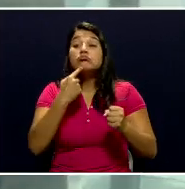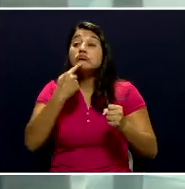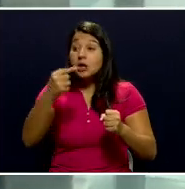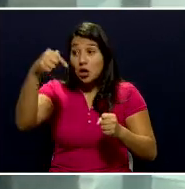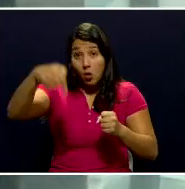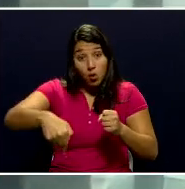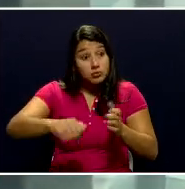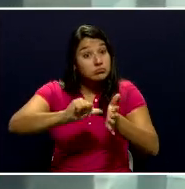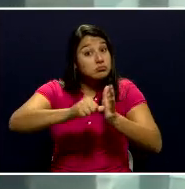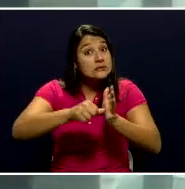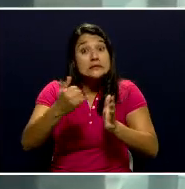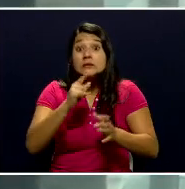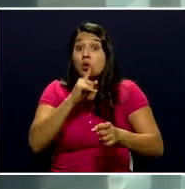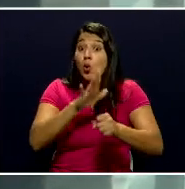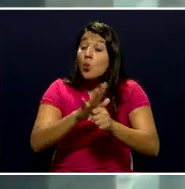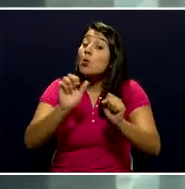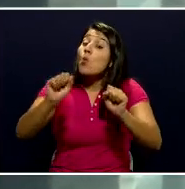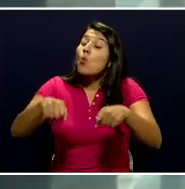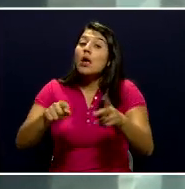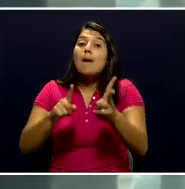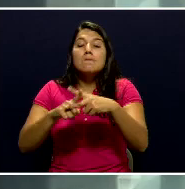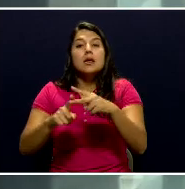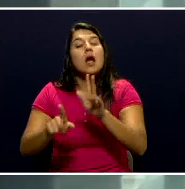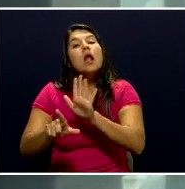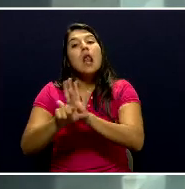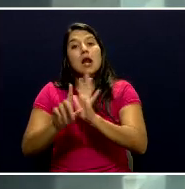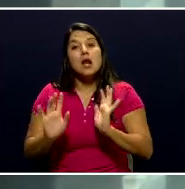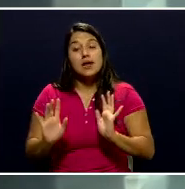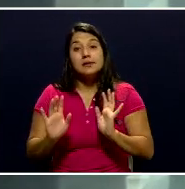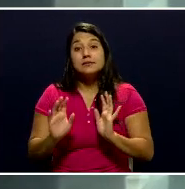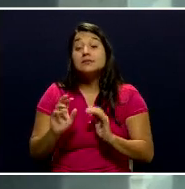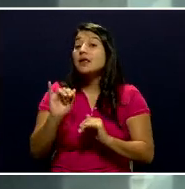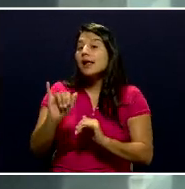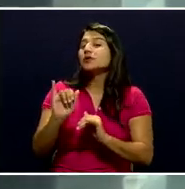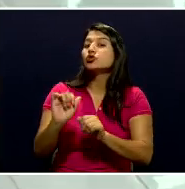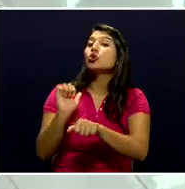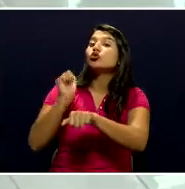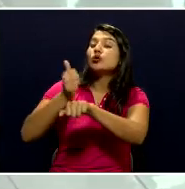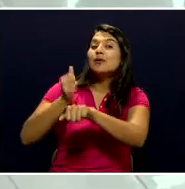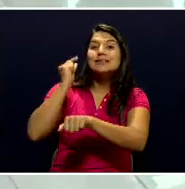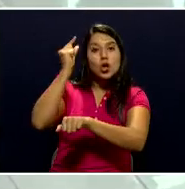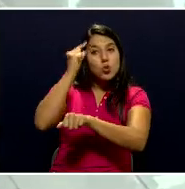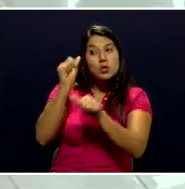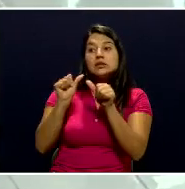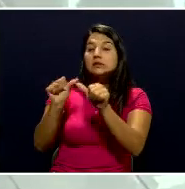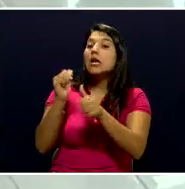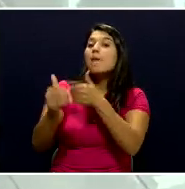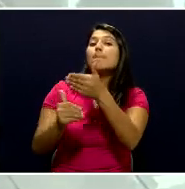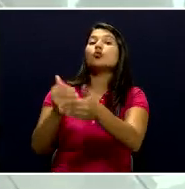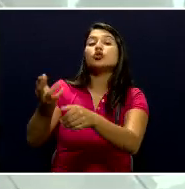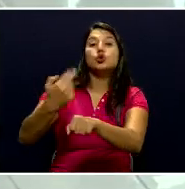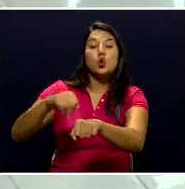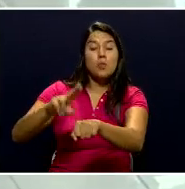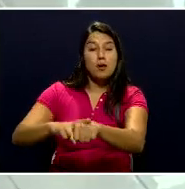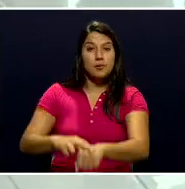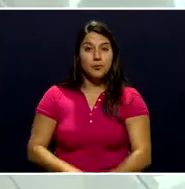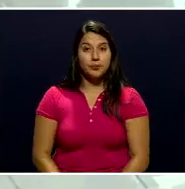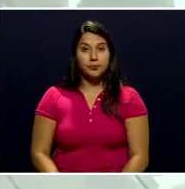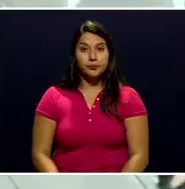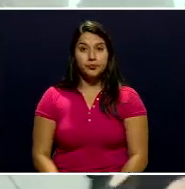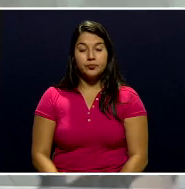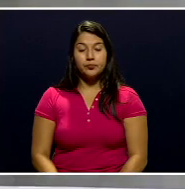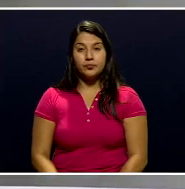quien la incumpla. En este caso, la denuncia la interpone el Estado contra el infractor y seguirá el proceso normal a nivel judicial.